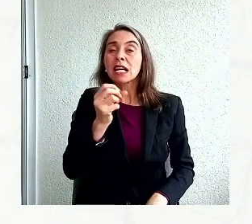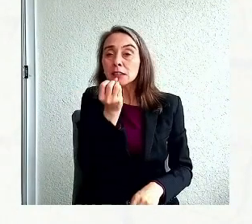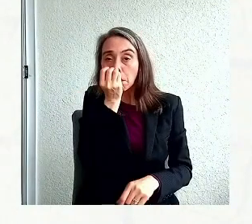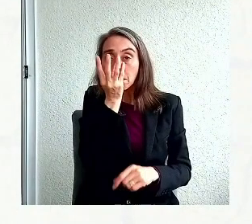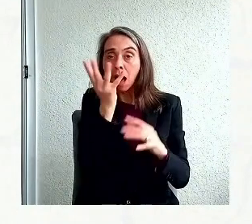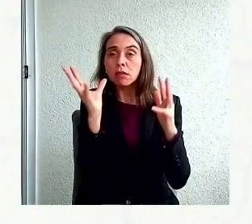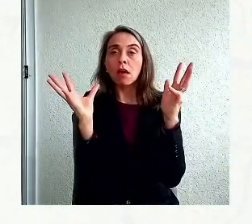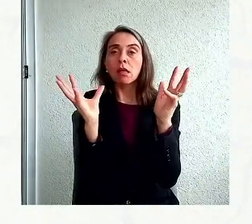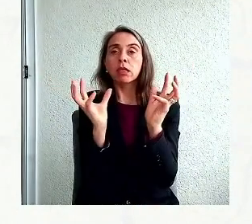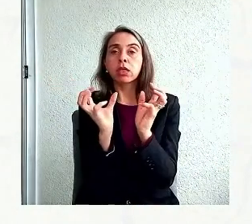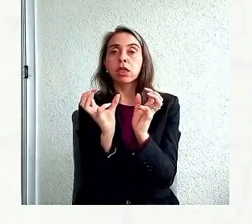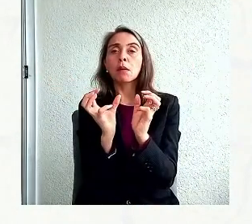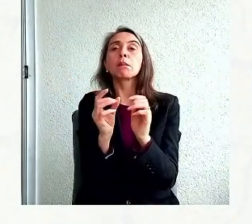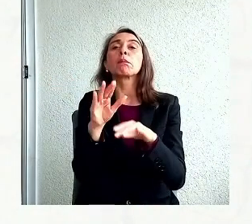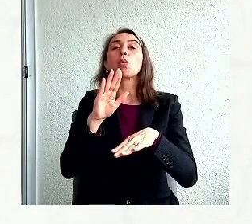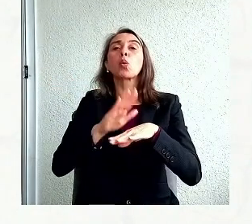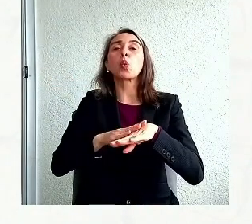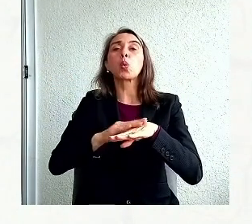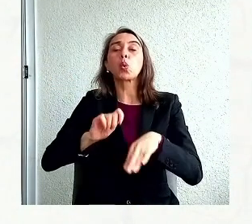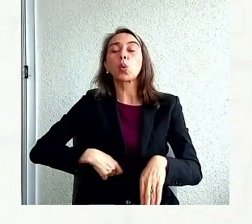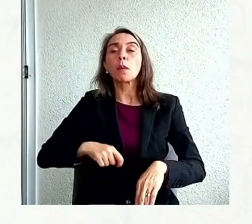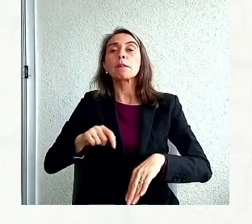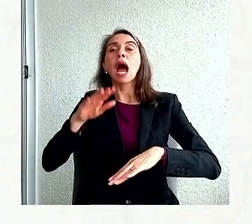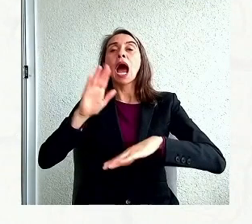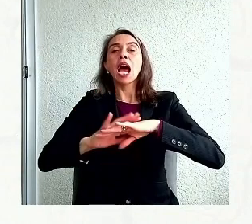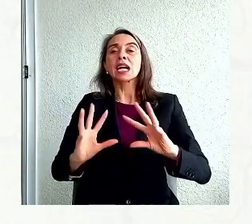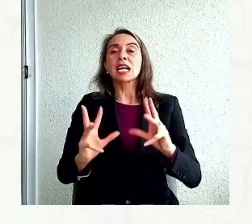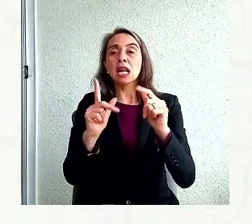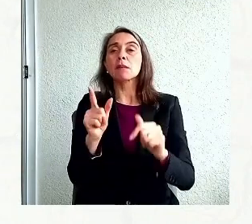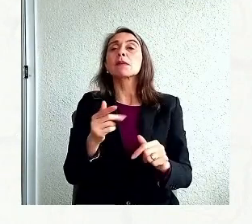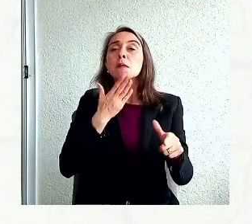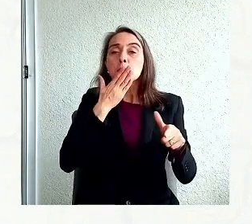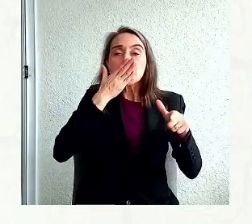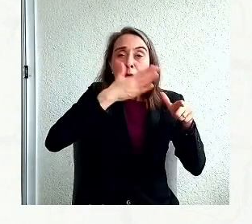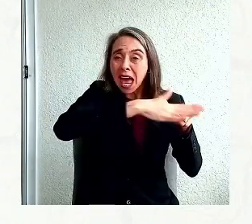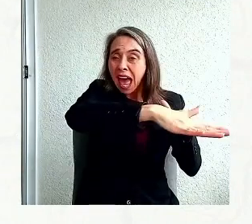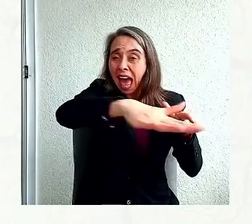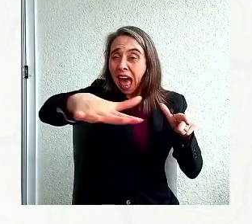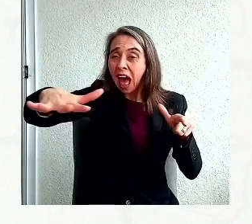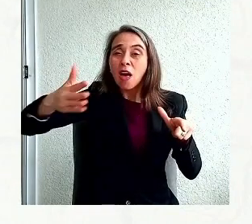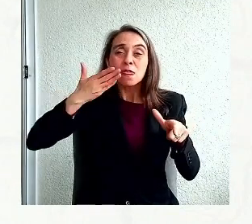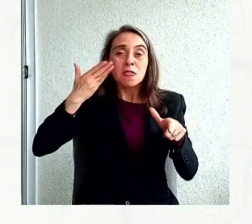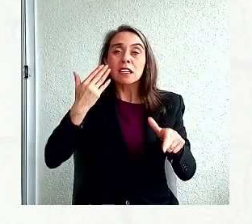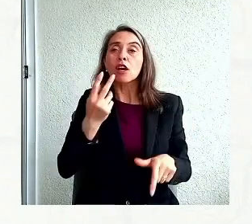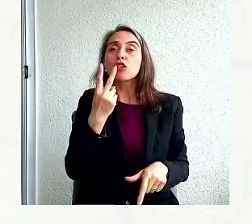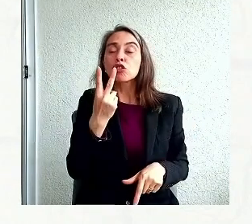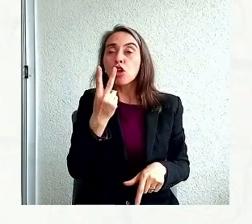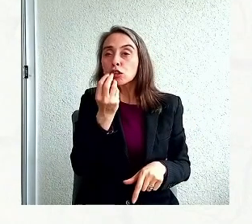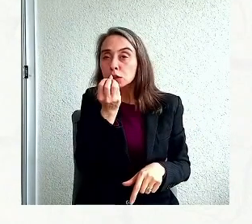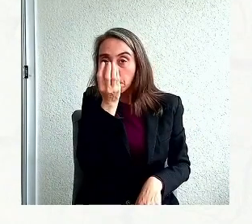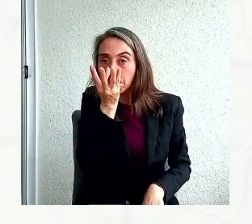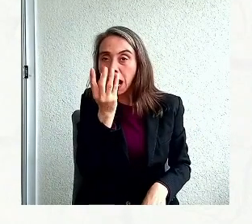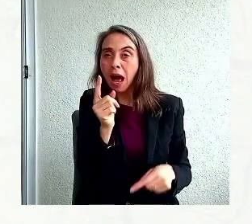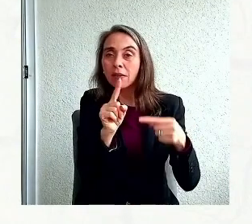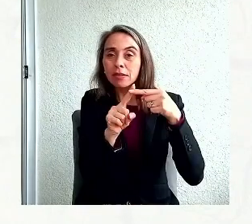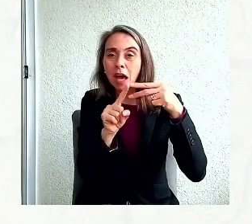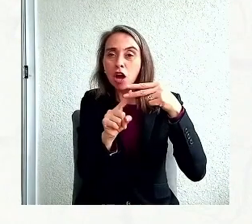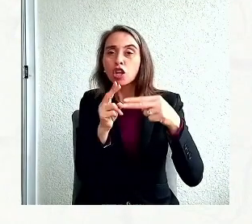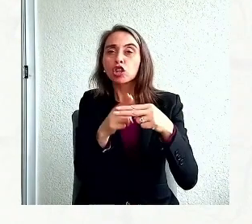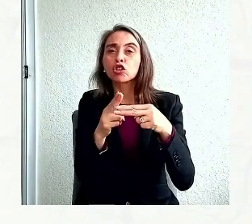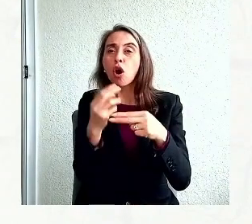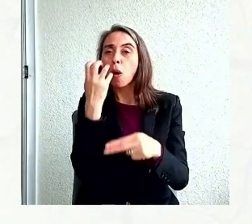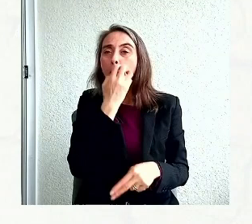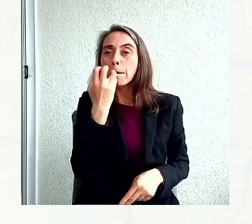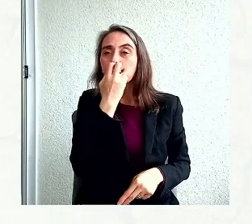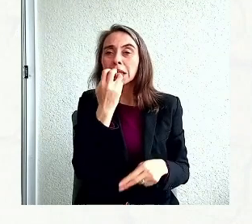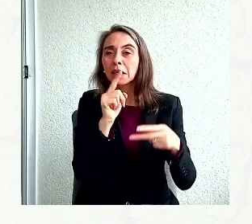Antártica. Una planta es de Champsia antártica y la otra es Colobanthus quitensis. Así se ve aquí. Esto es como, pongámonos